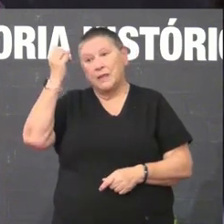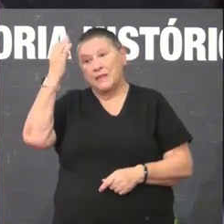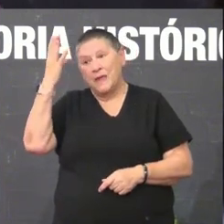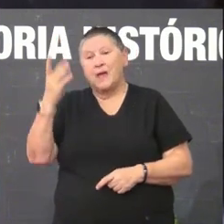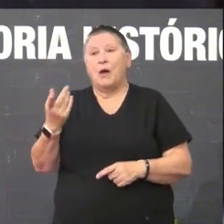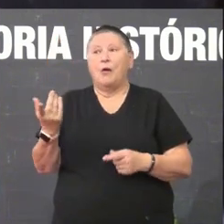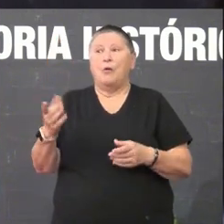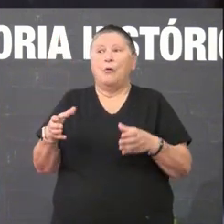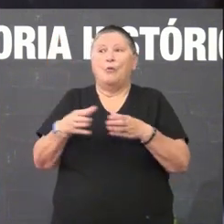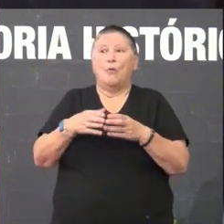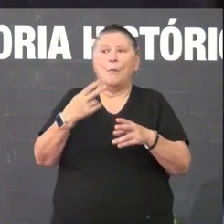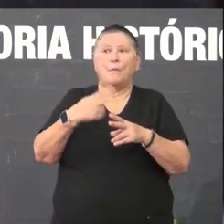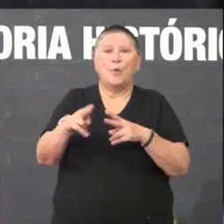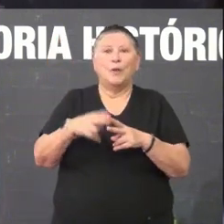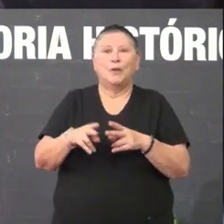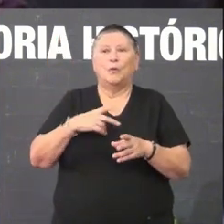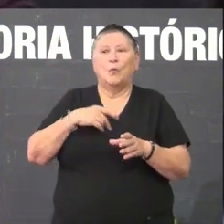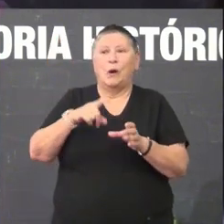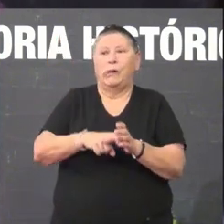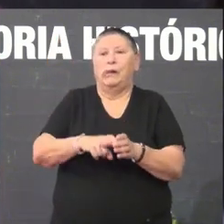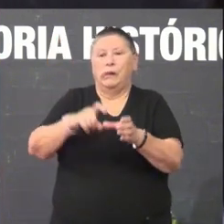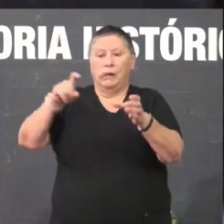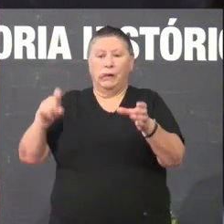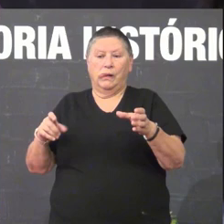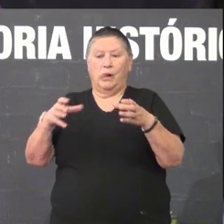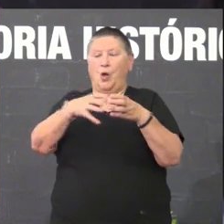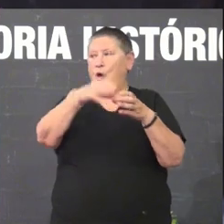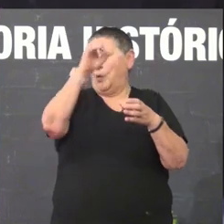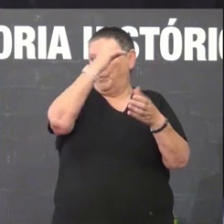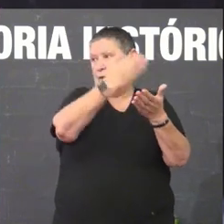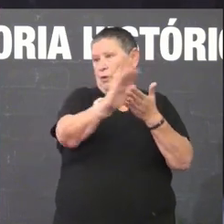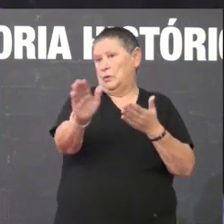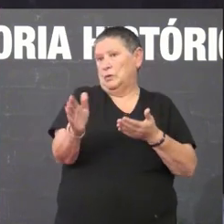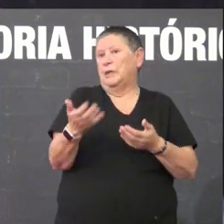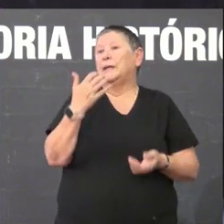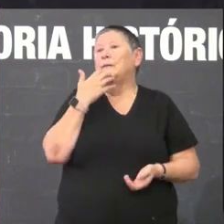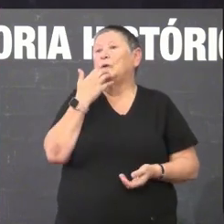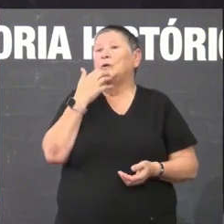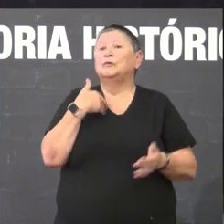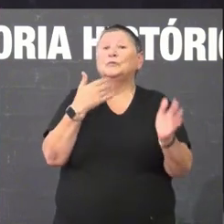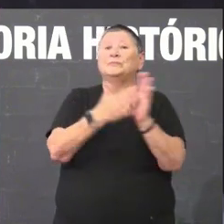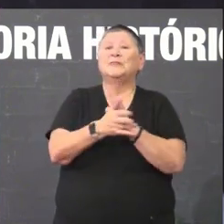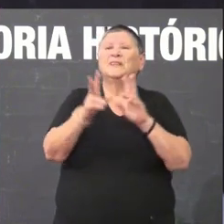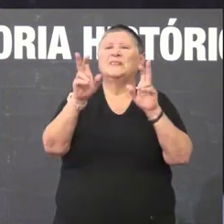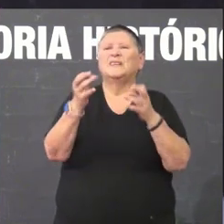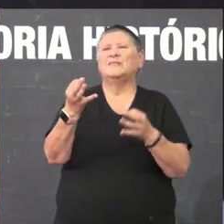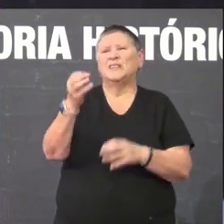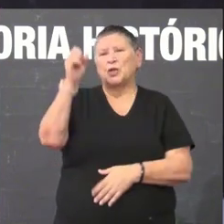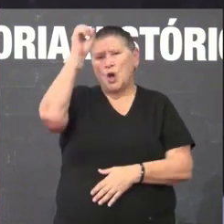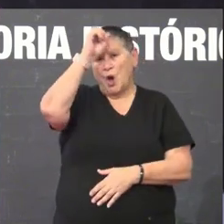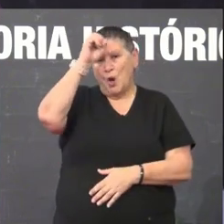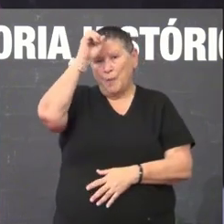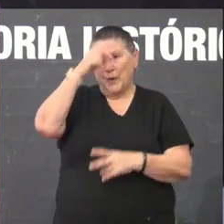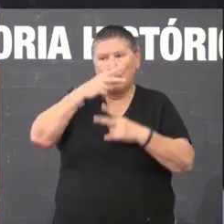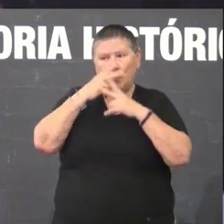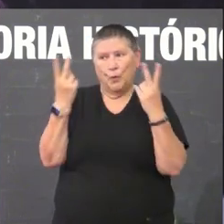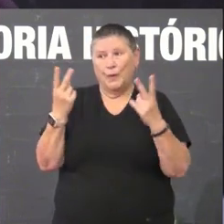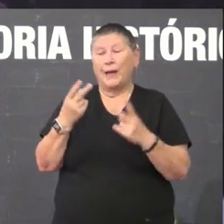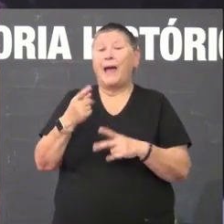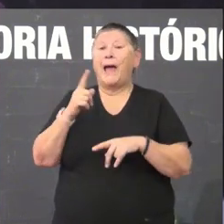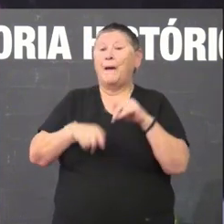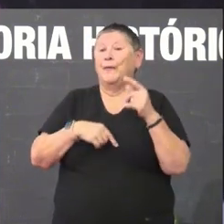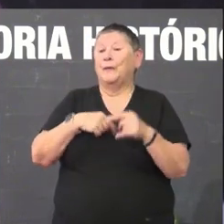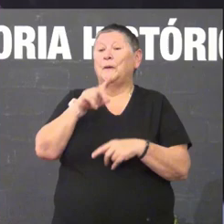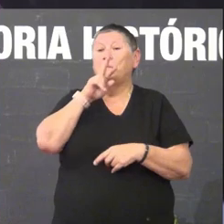dejándolas fuera de la opinión pública antes dije voy a explicar un poco más esto de la opinión pública a veces usamos ese